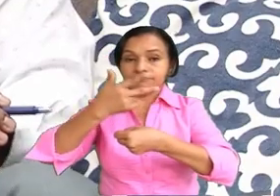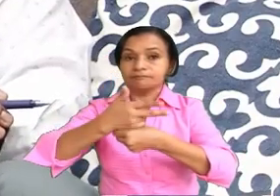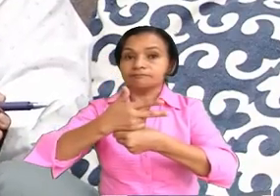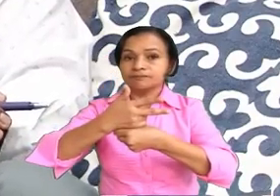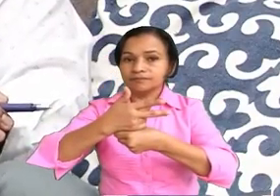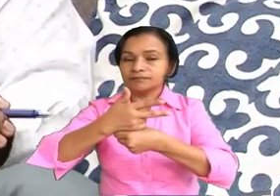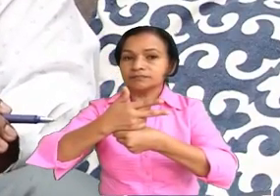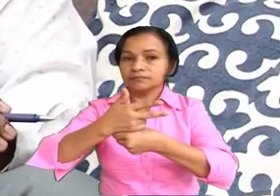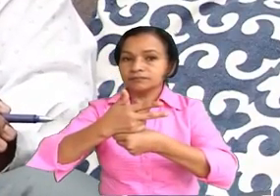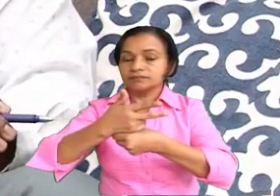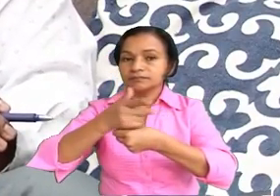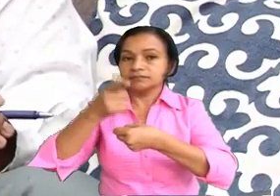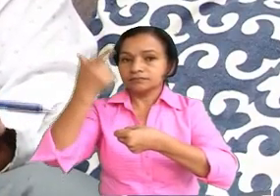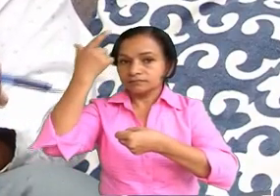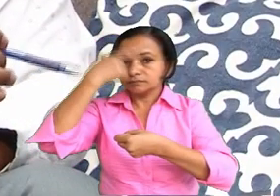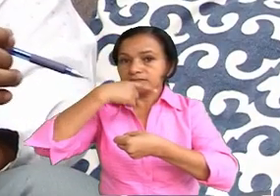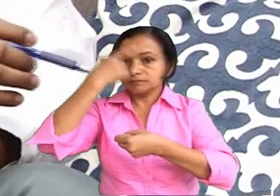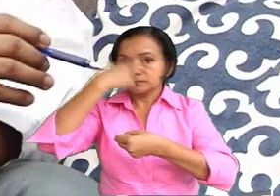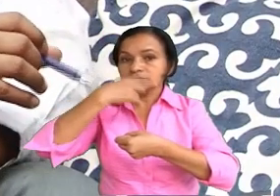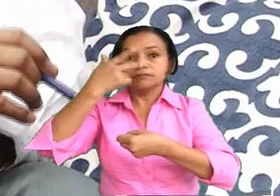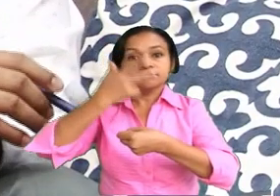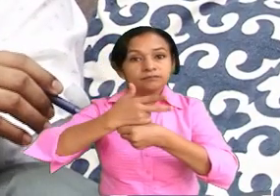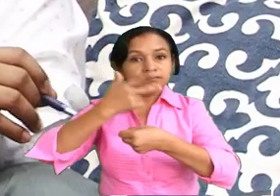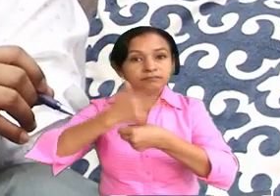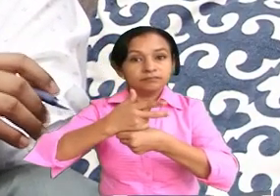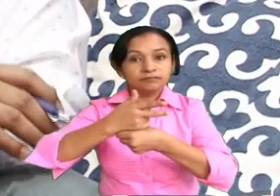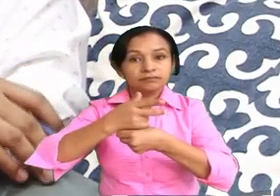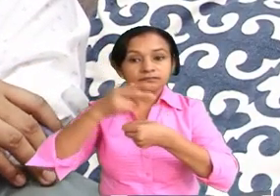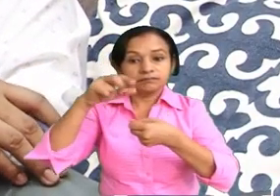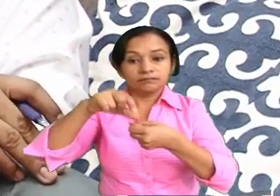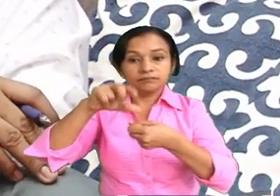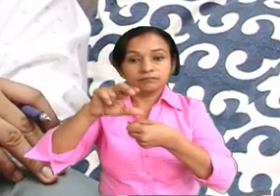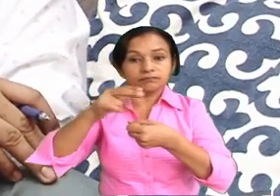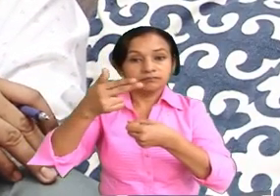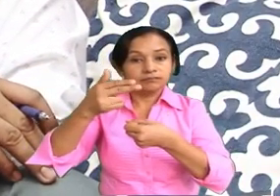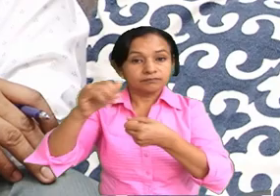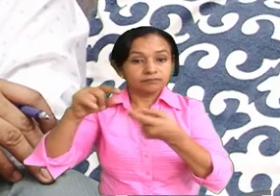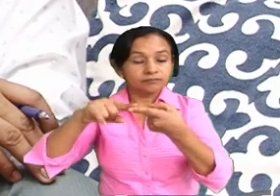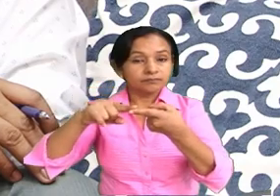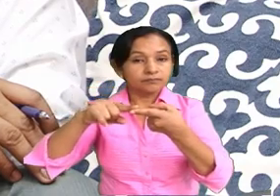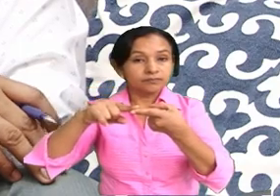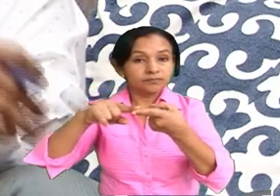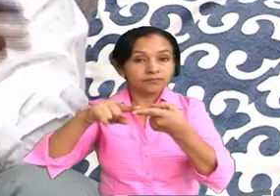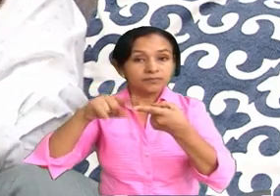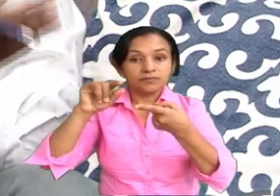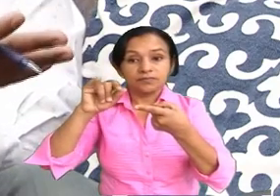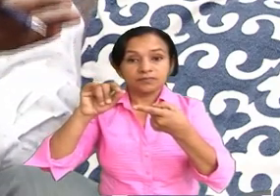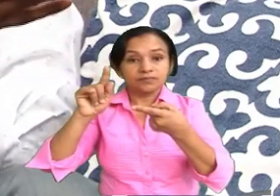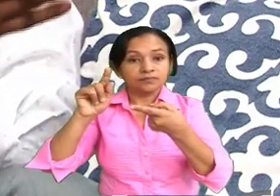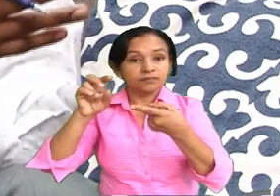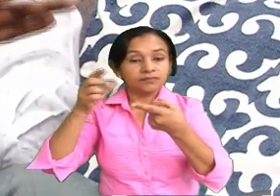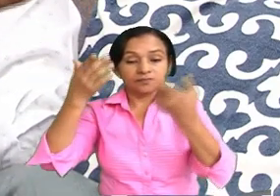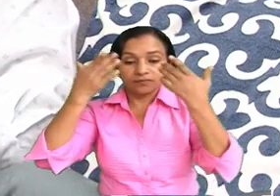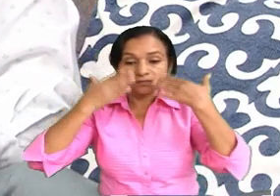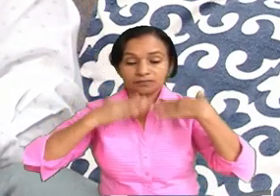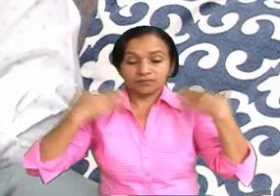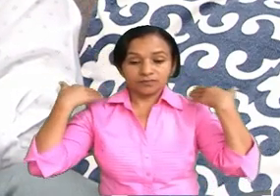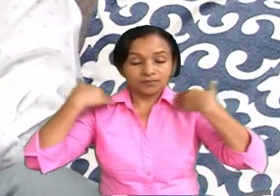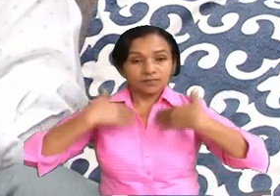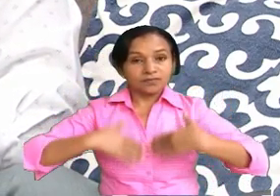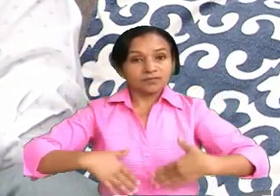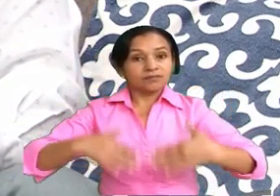bastante seria a partir de esa realidad con el quechua y el aymara, y también el lenguaje también, y los estampados y las formas de